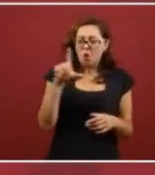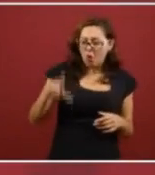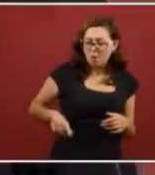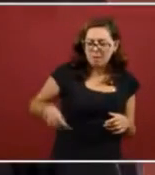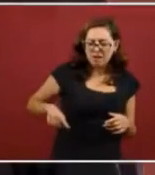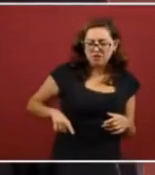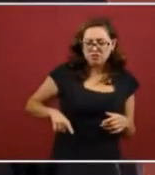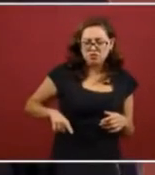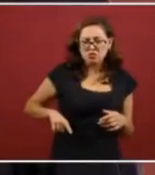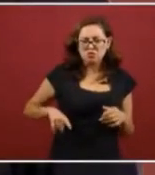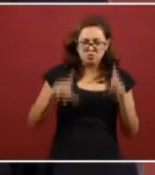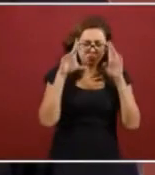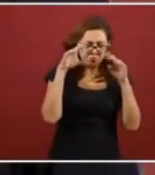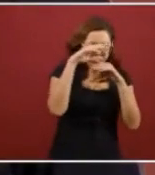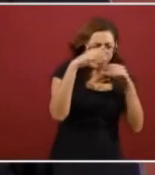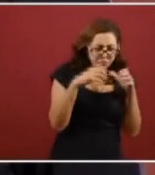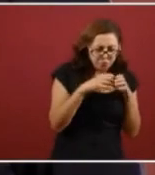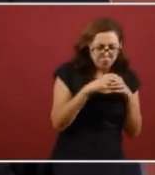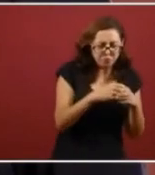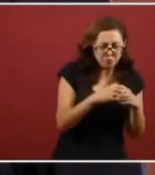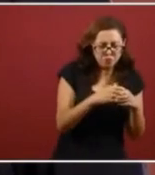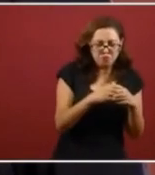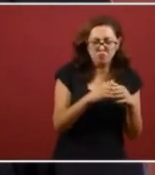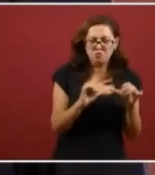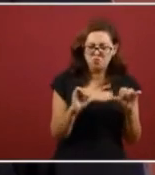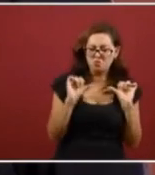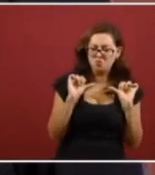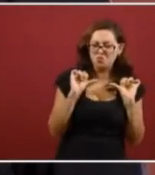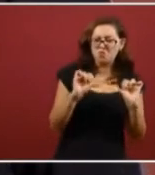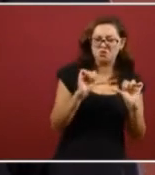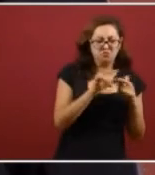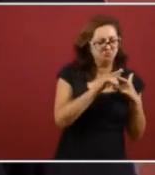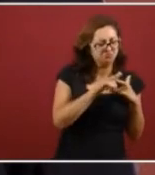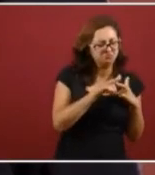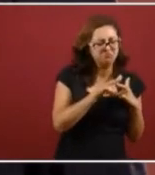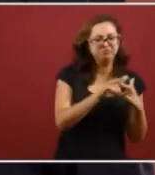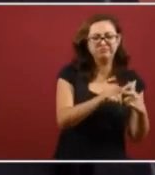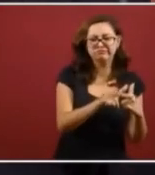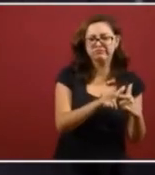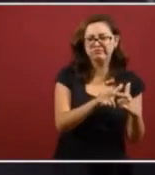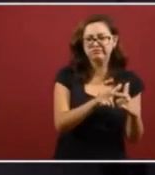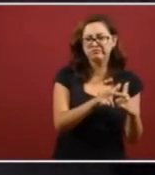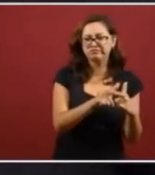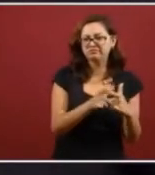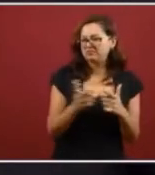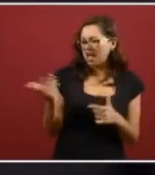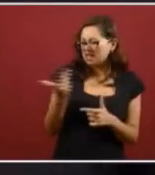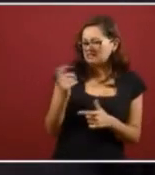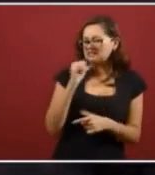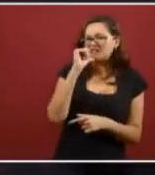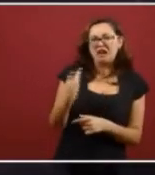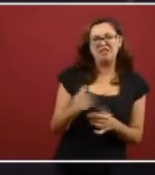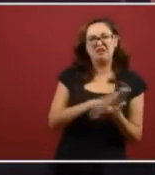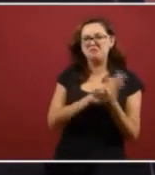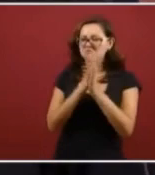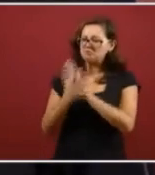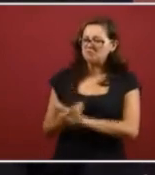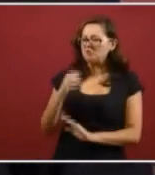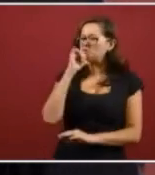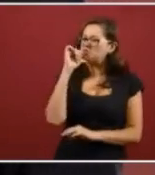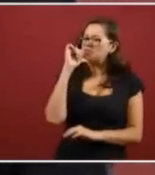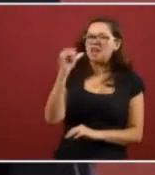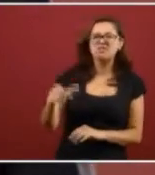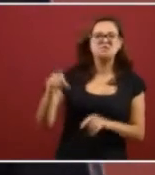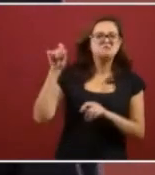governments de mantener el statu quo, to maintain the status quo, de no llevar a cabo to not cambios, take any changes in pues,